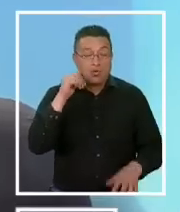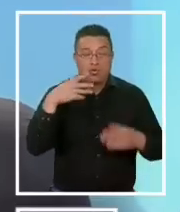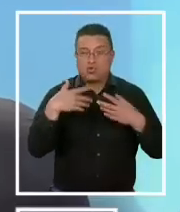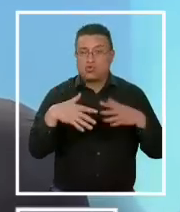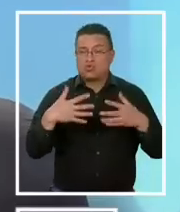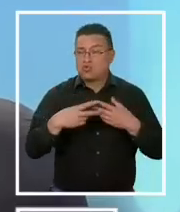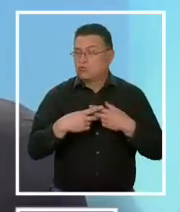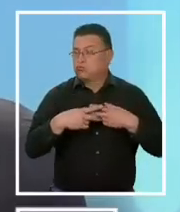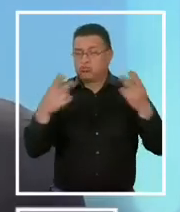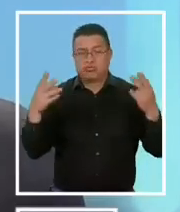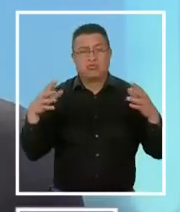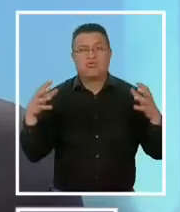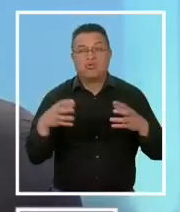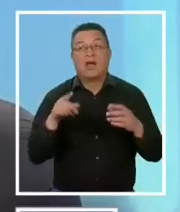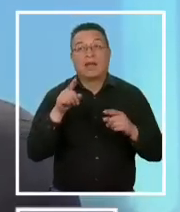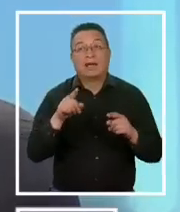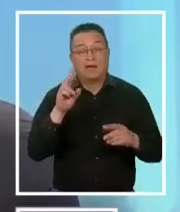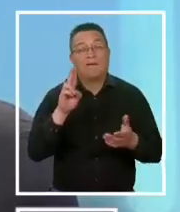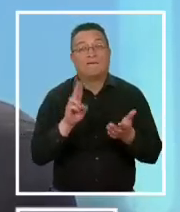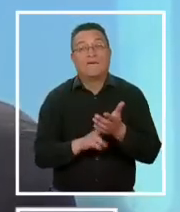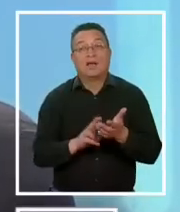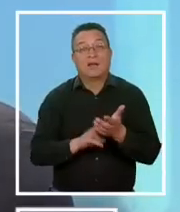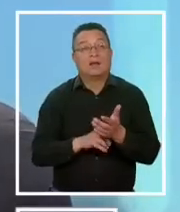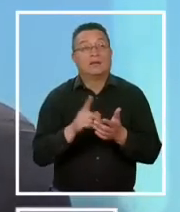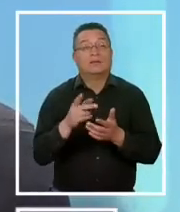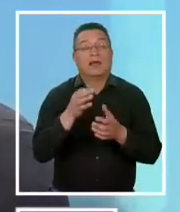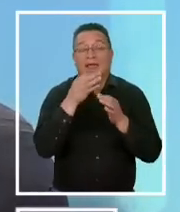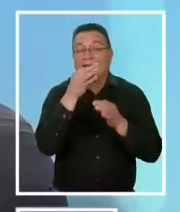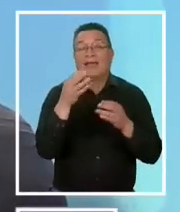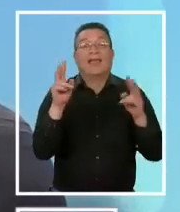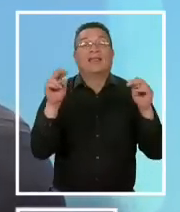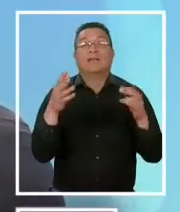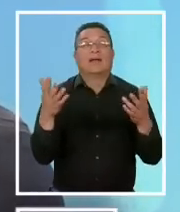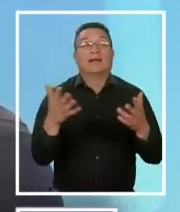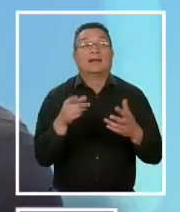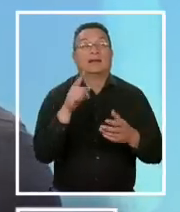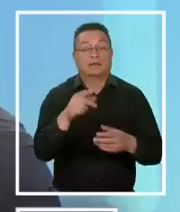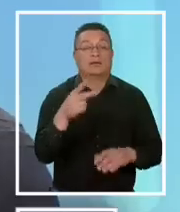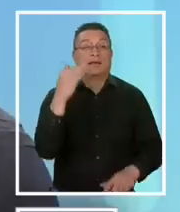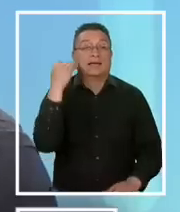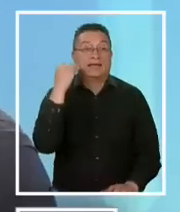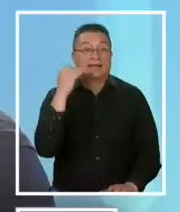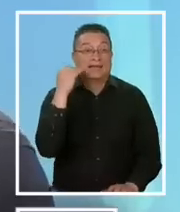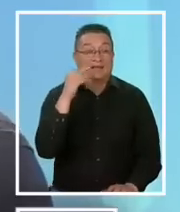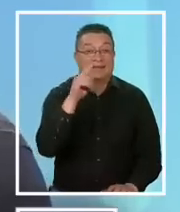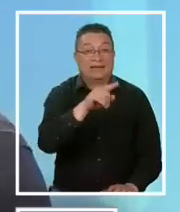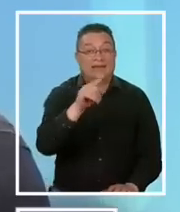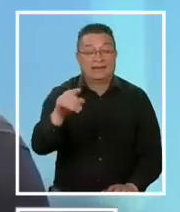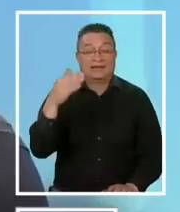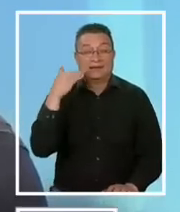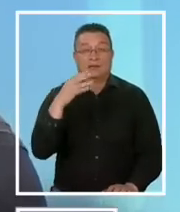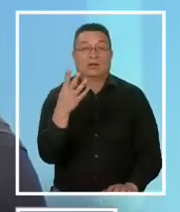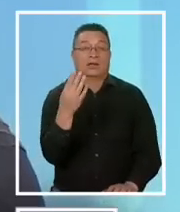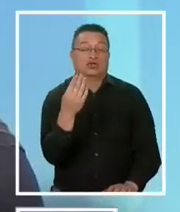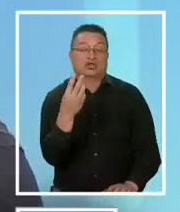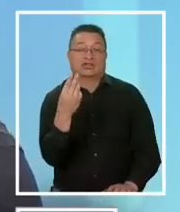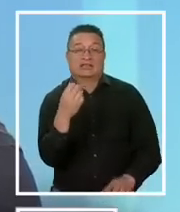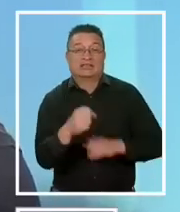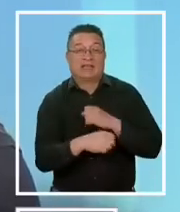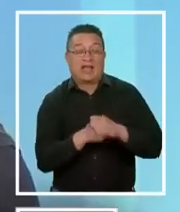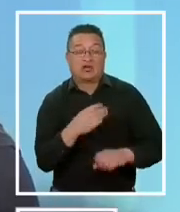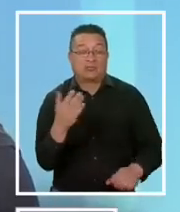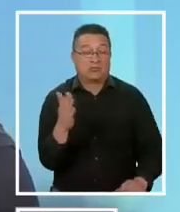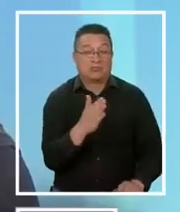impacto en general o hoy día mismo es así nos referimos naturalmente a estos dos niños de entorno de 12 14 años